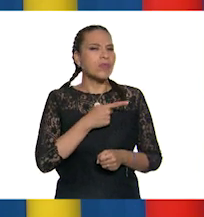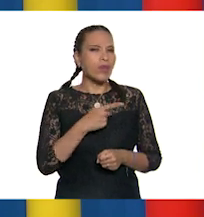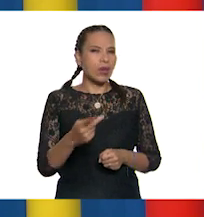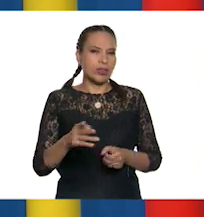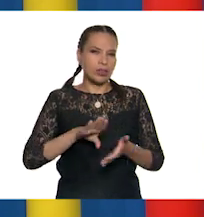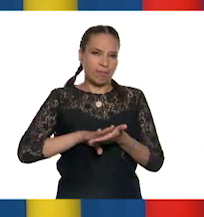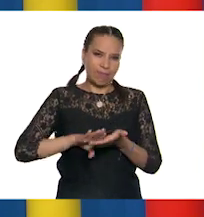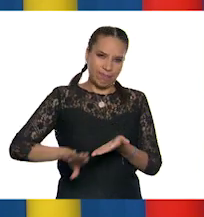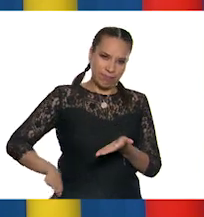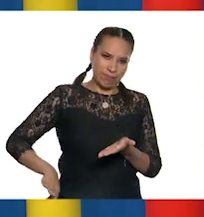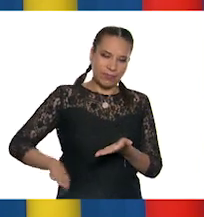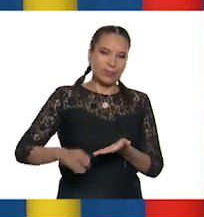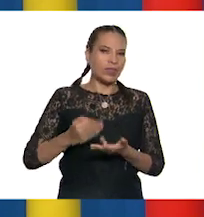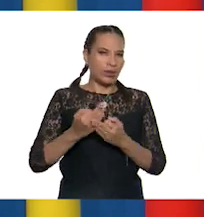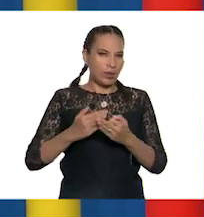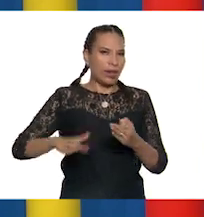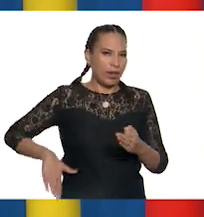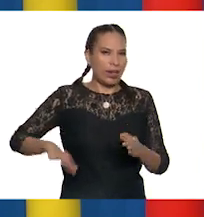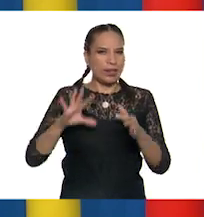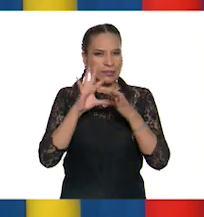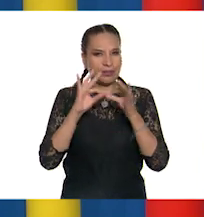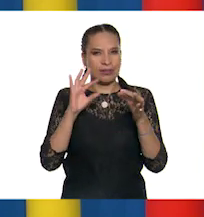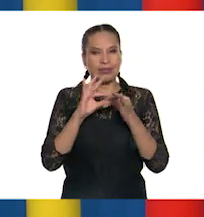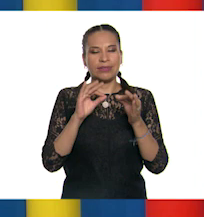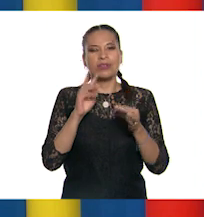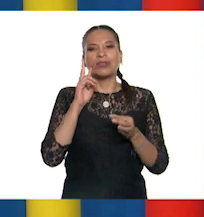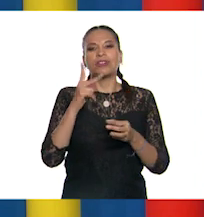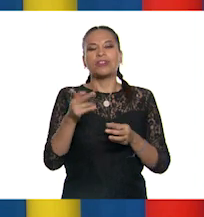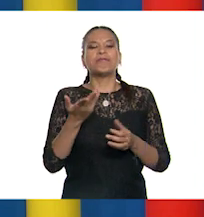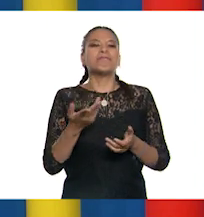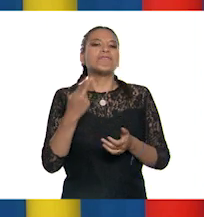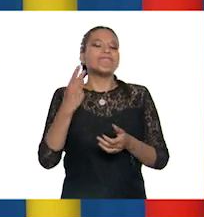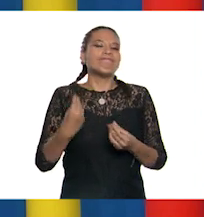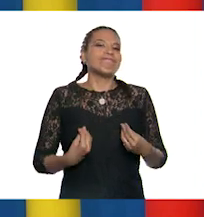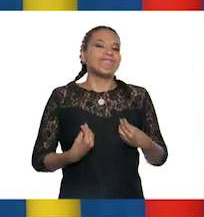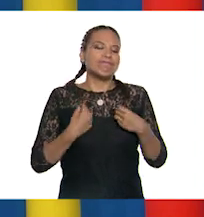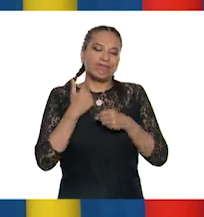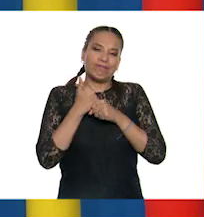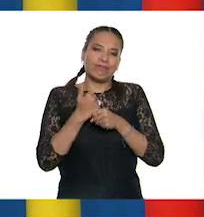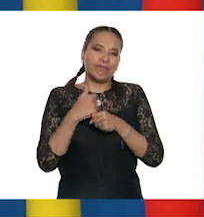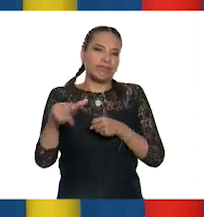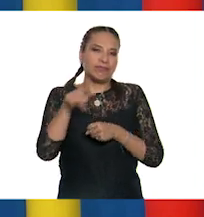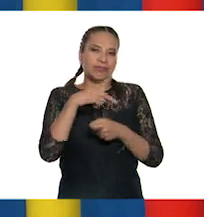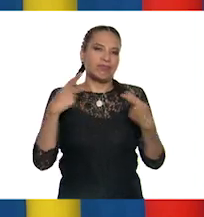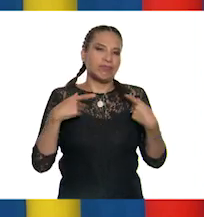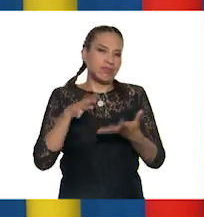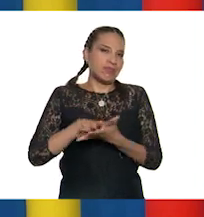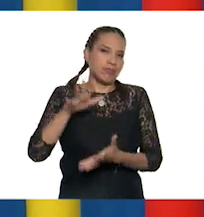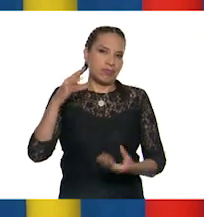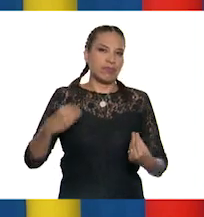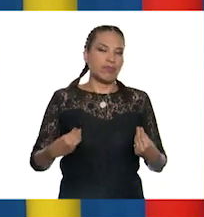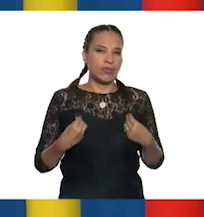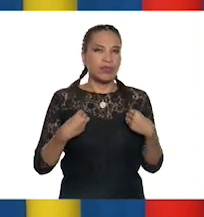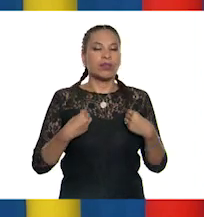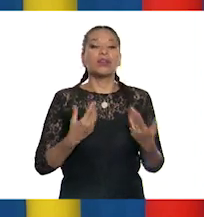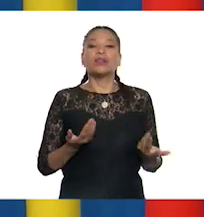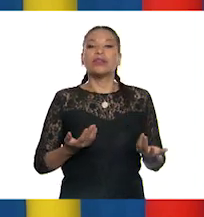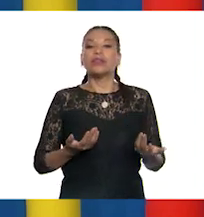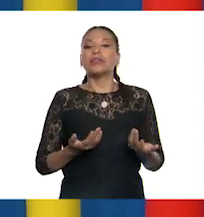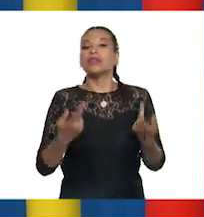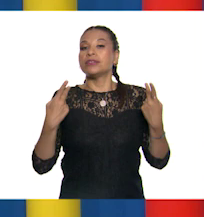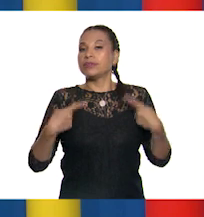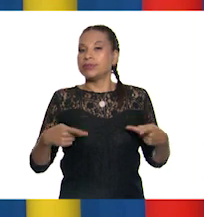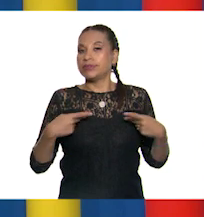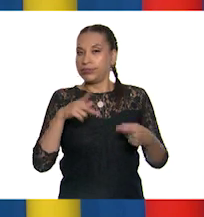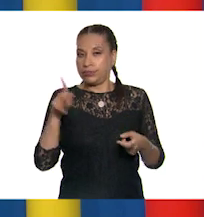la marginación de la que habla era como una especie de destino para la mayoría de la población, al menos entre la